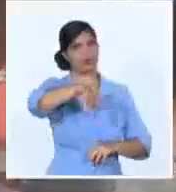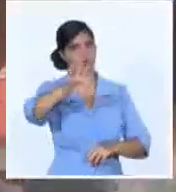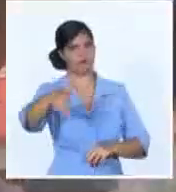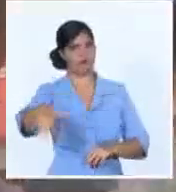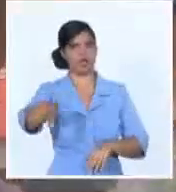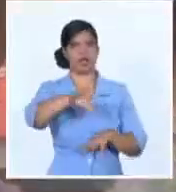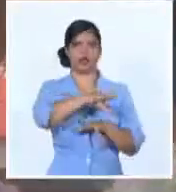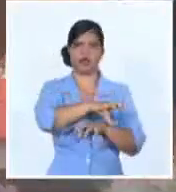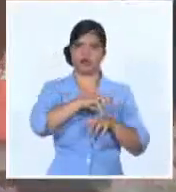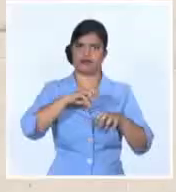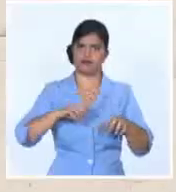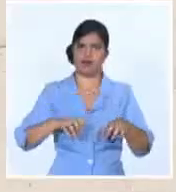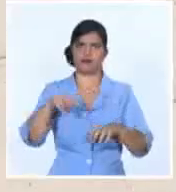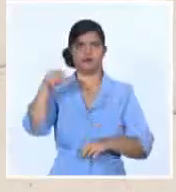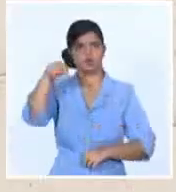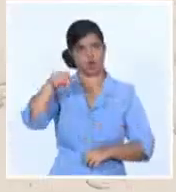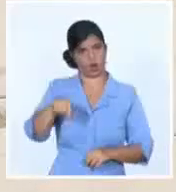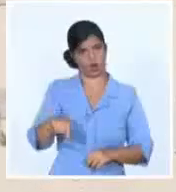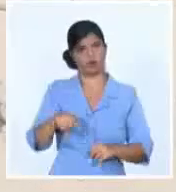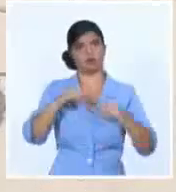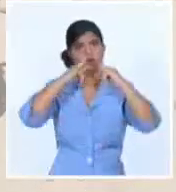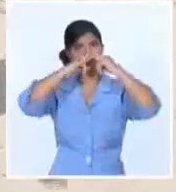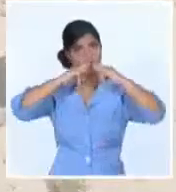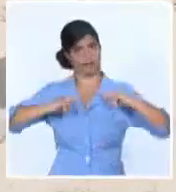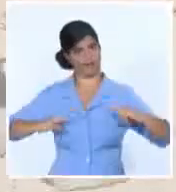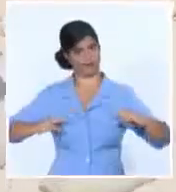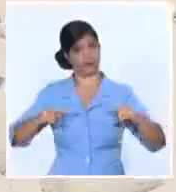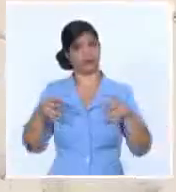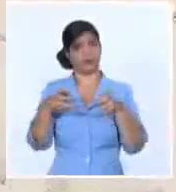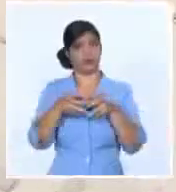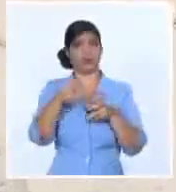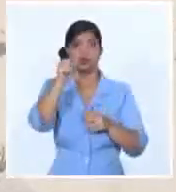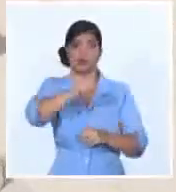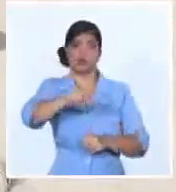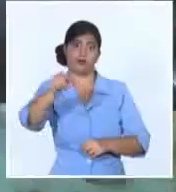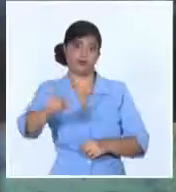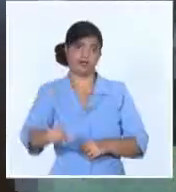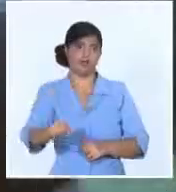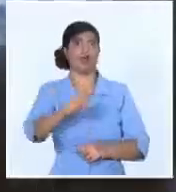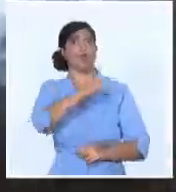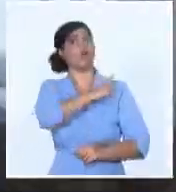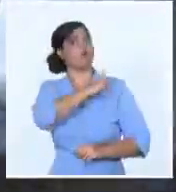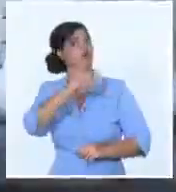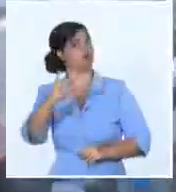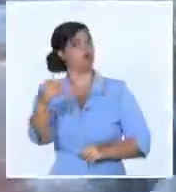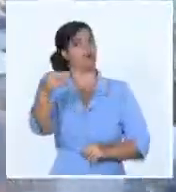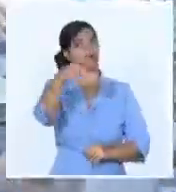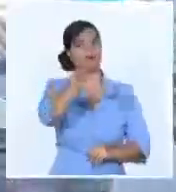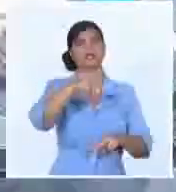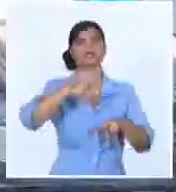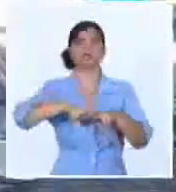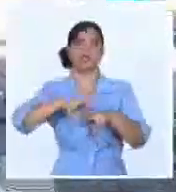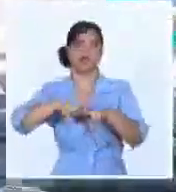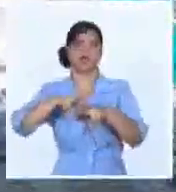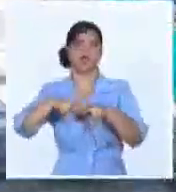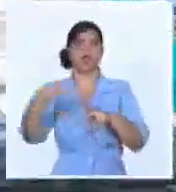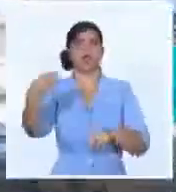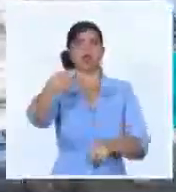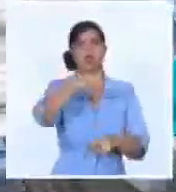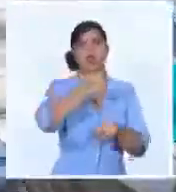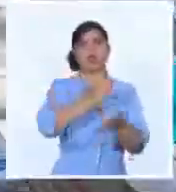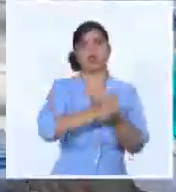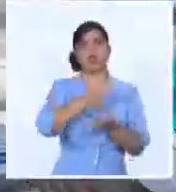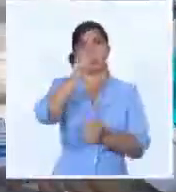Hoy nos encontramos en el campamento con un grupo de voluntarios que vienen desde La Habana. Estudiantes de la